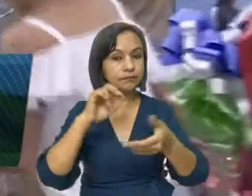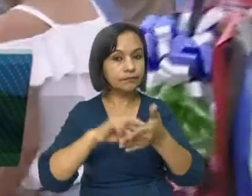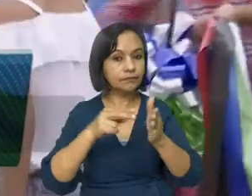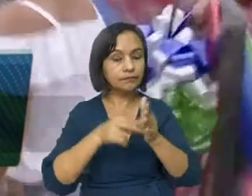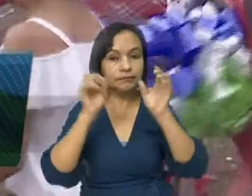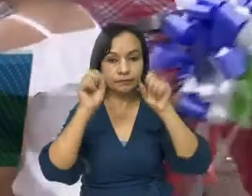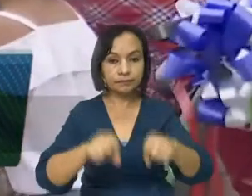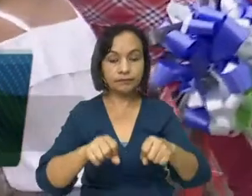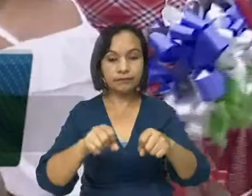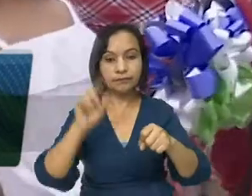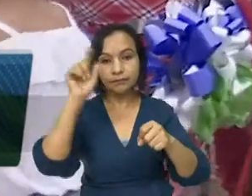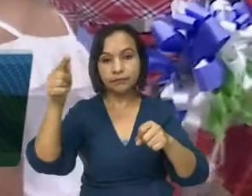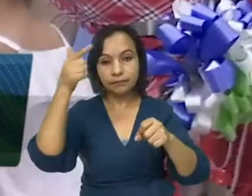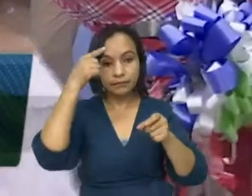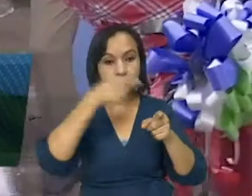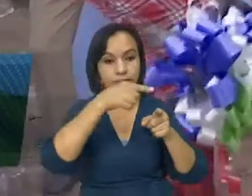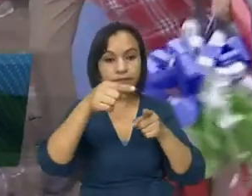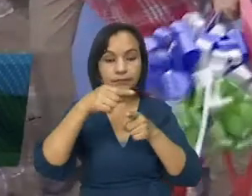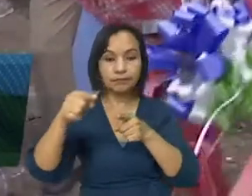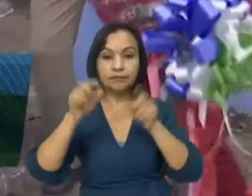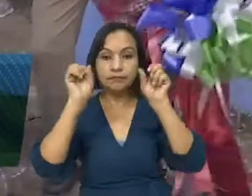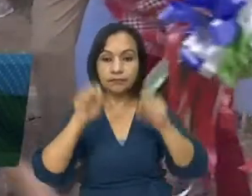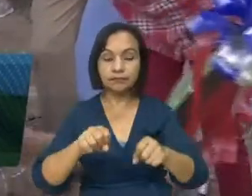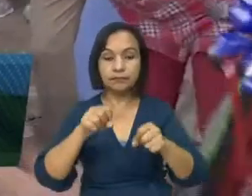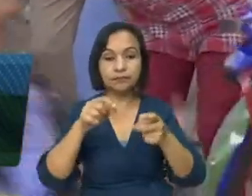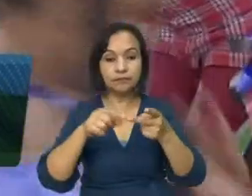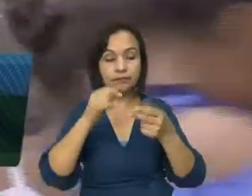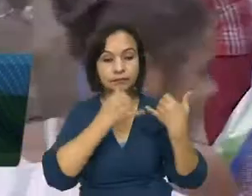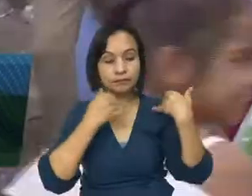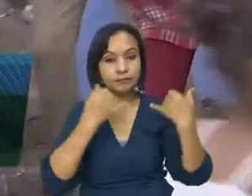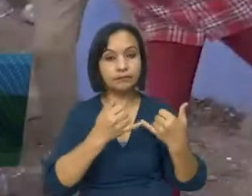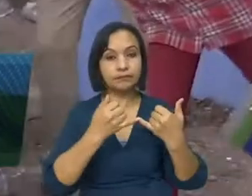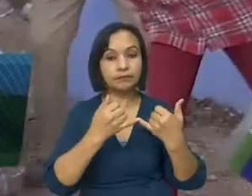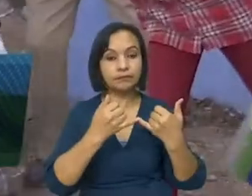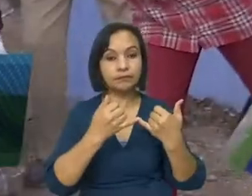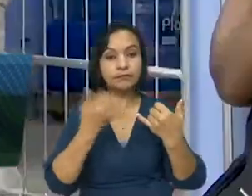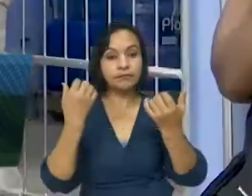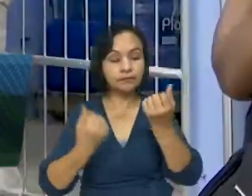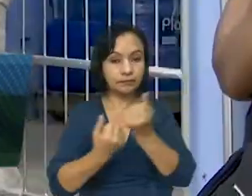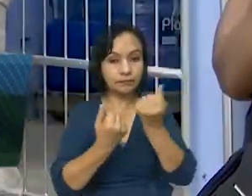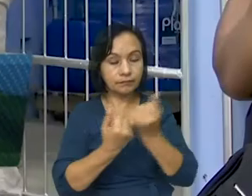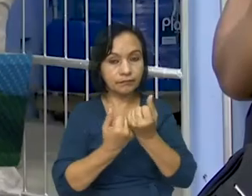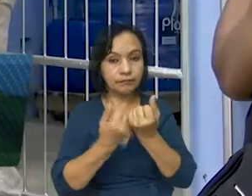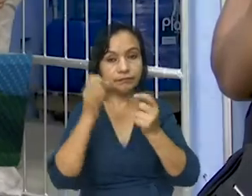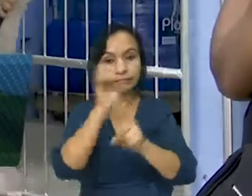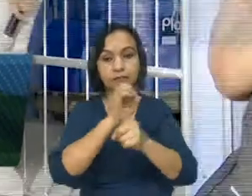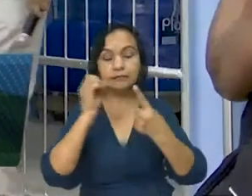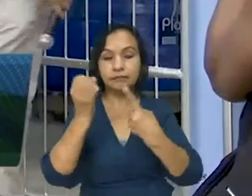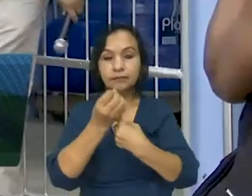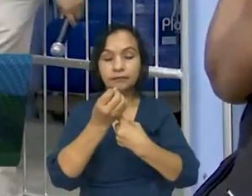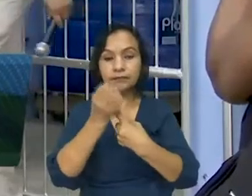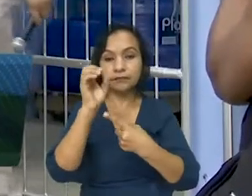las posibilidades que tienen los gobiernos municipales, las posibilidades que tenemos como institución y el apoyo que tenemos como organismos